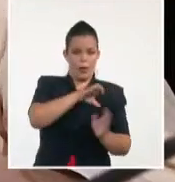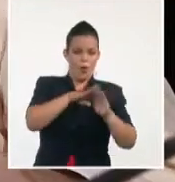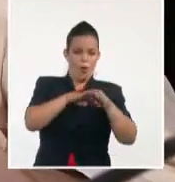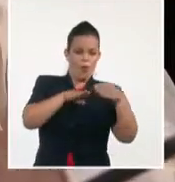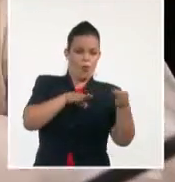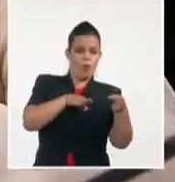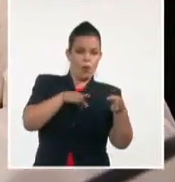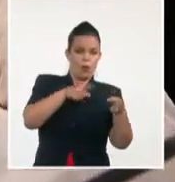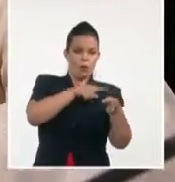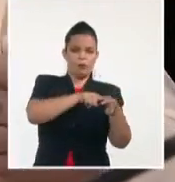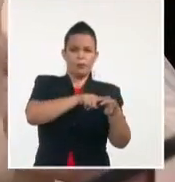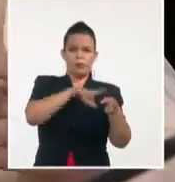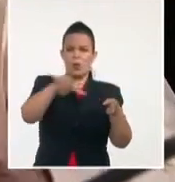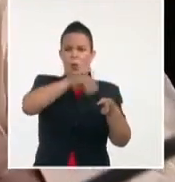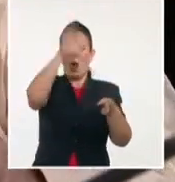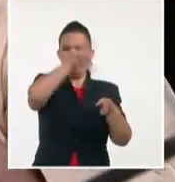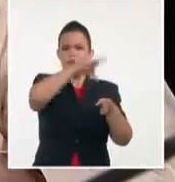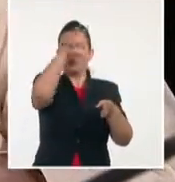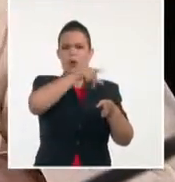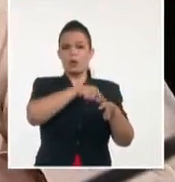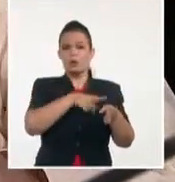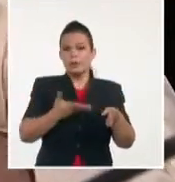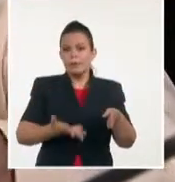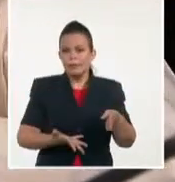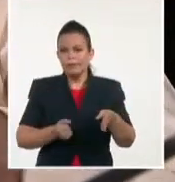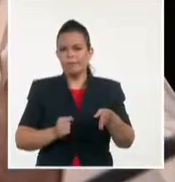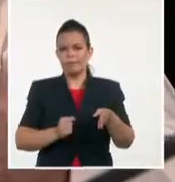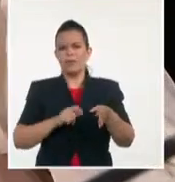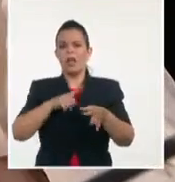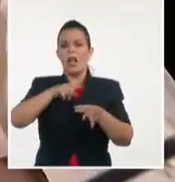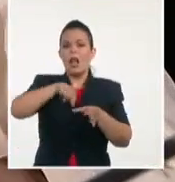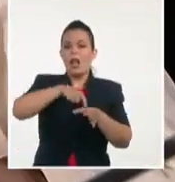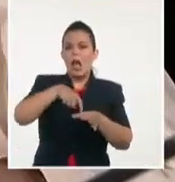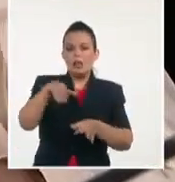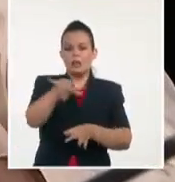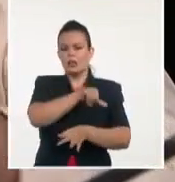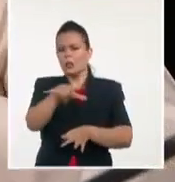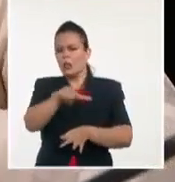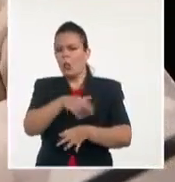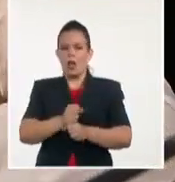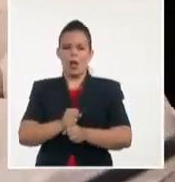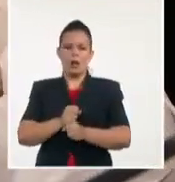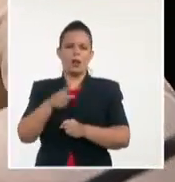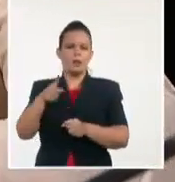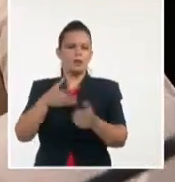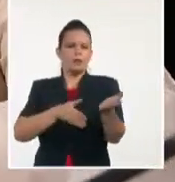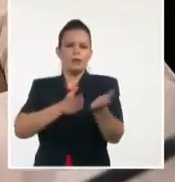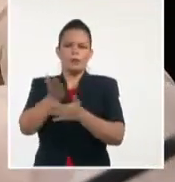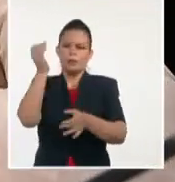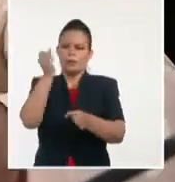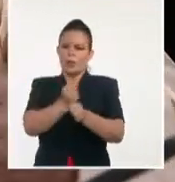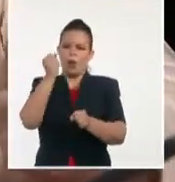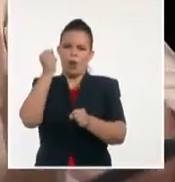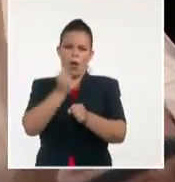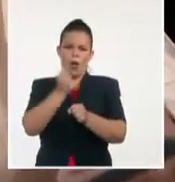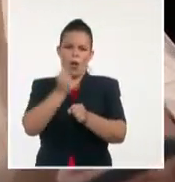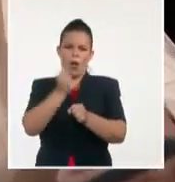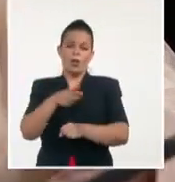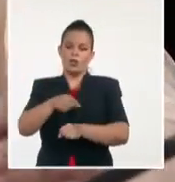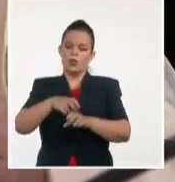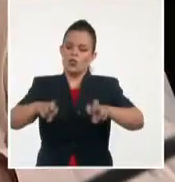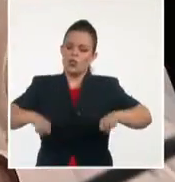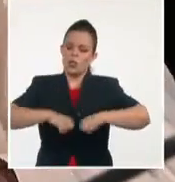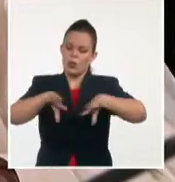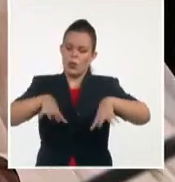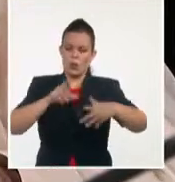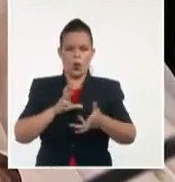isla. Por lo tanto, ha tenido que trabajar a nivel nacional, y eso también una compleja situación en cada uno